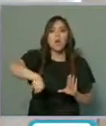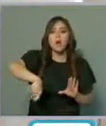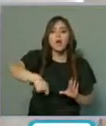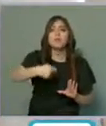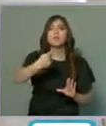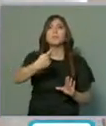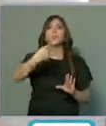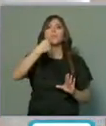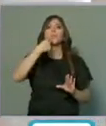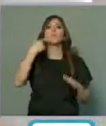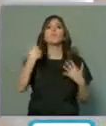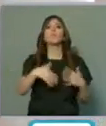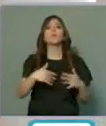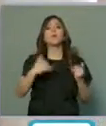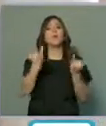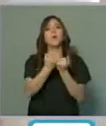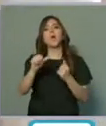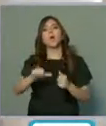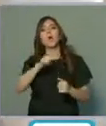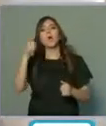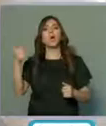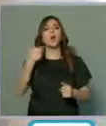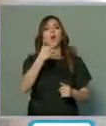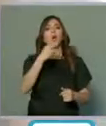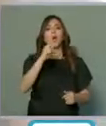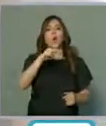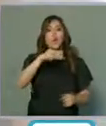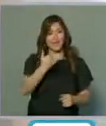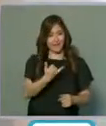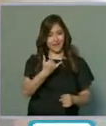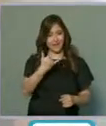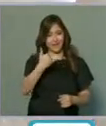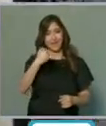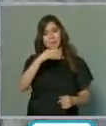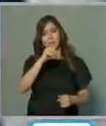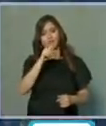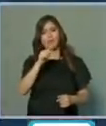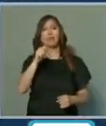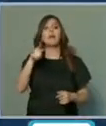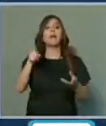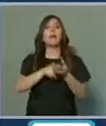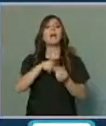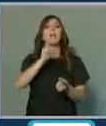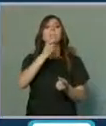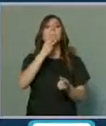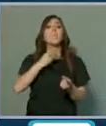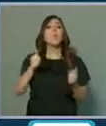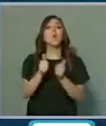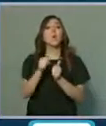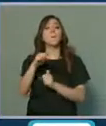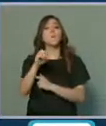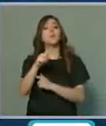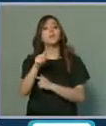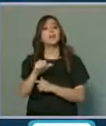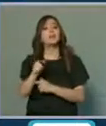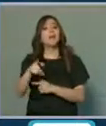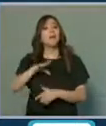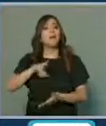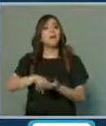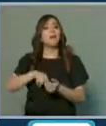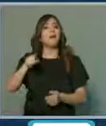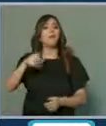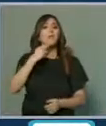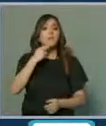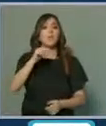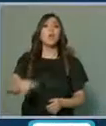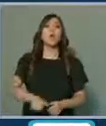por ejemplo, si usamos honey mustard, Ah, bueno, pues sí. miel con Ajá. mostaza, pues obviamente va a tener dulce. El Ok. mil